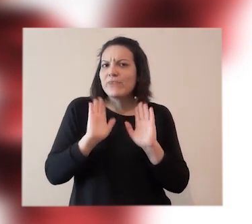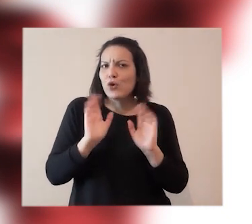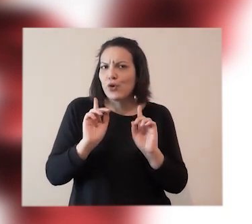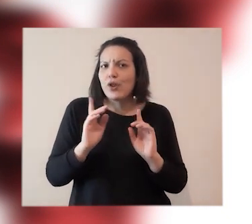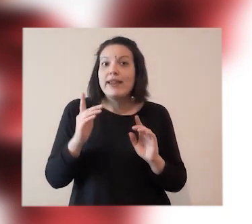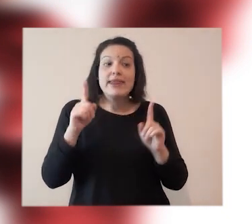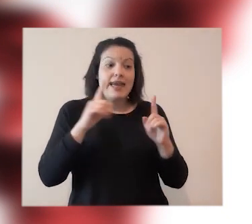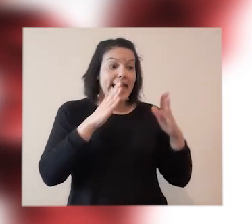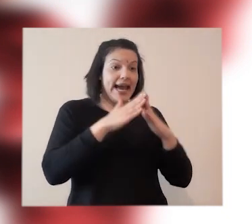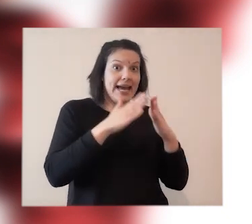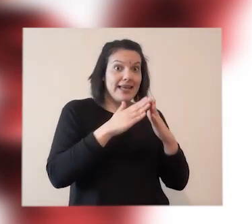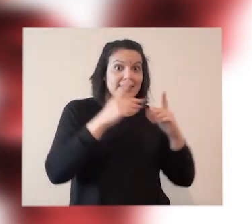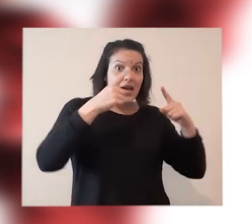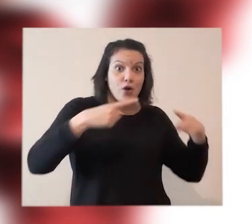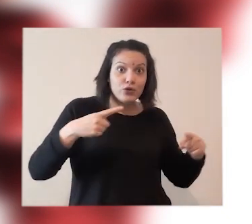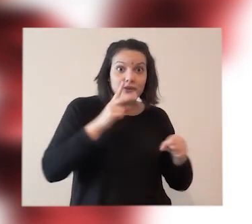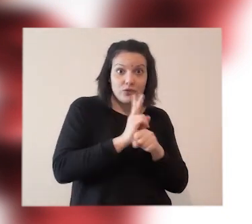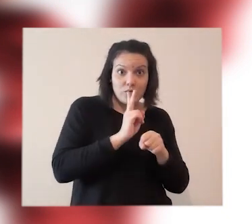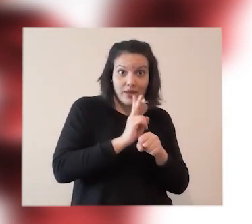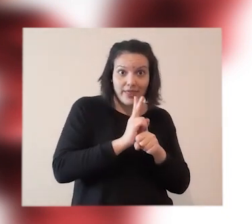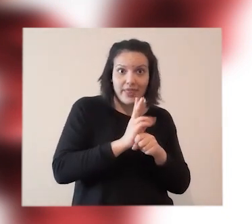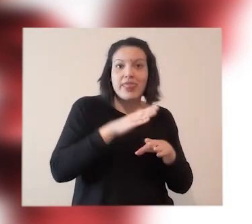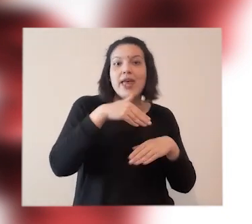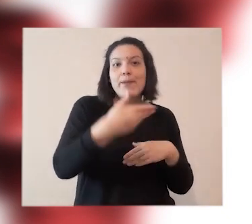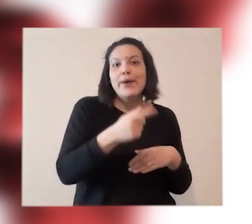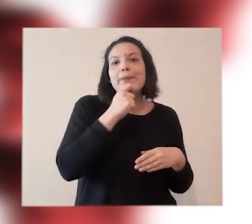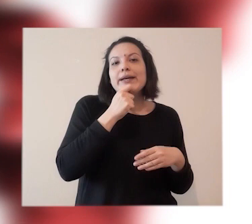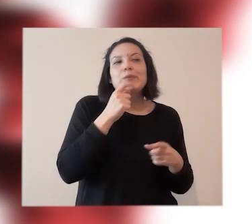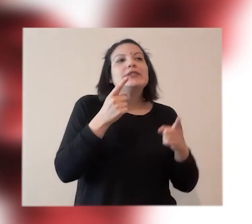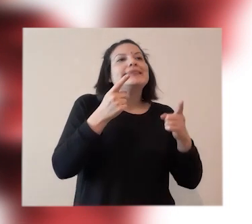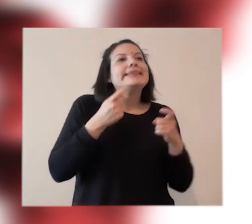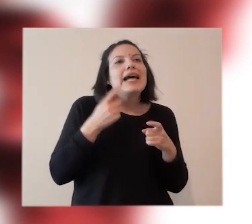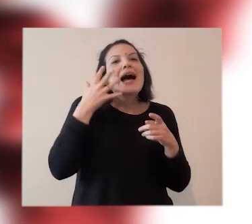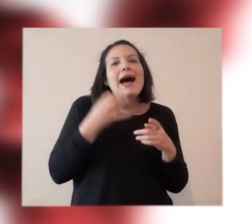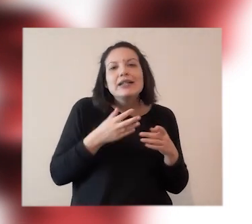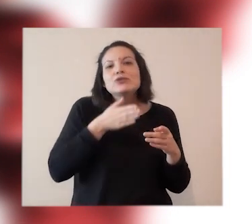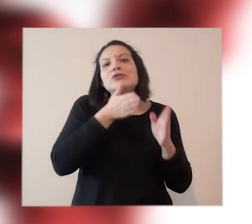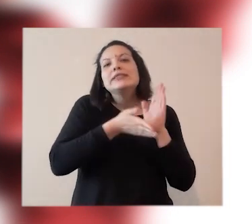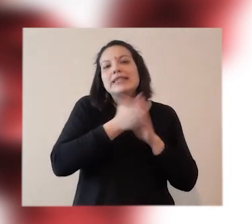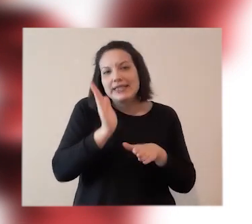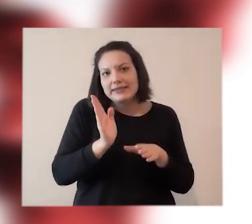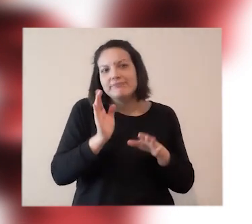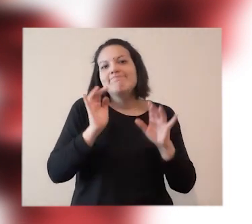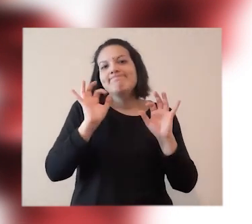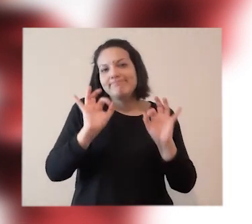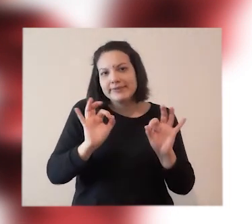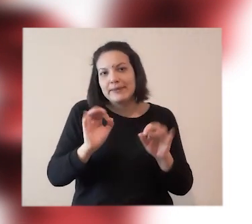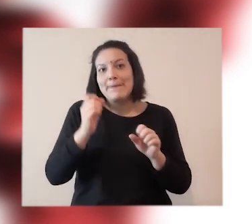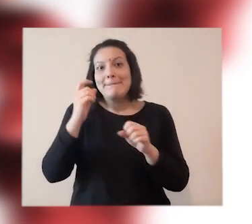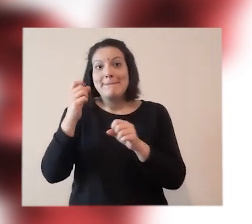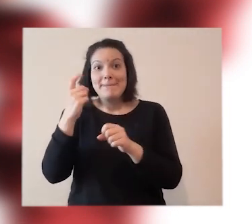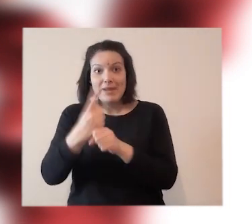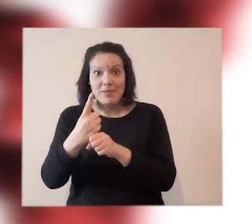por supuesto, después si es necesario tener que movilizarse por otros motivos, hacerlo, ¿sí?